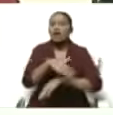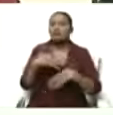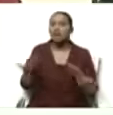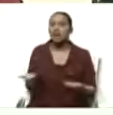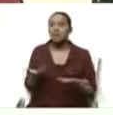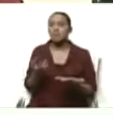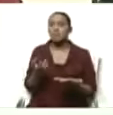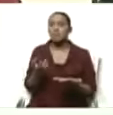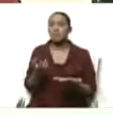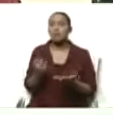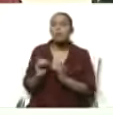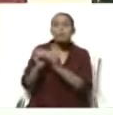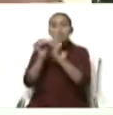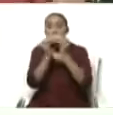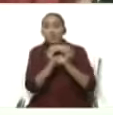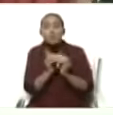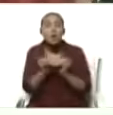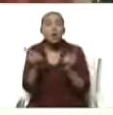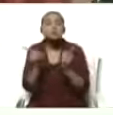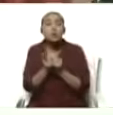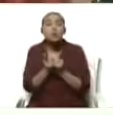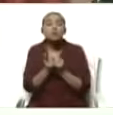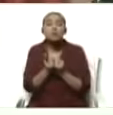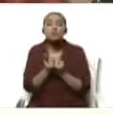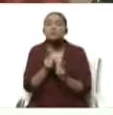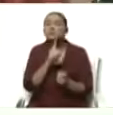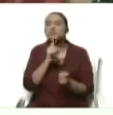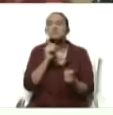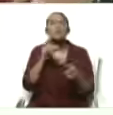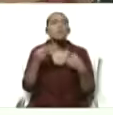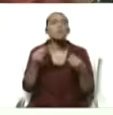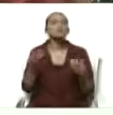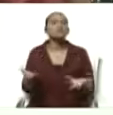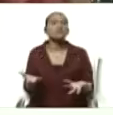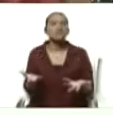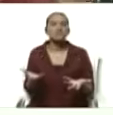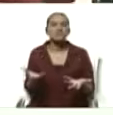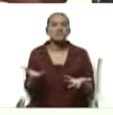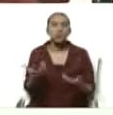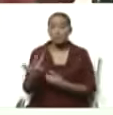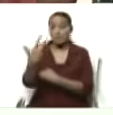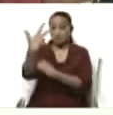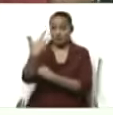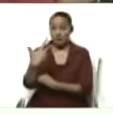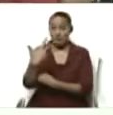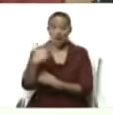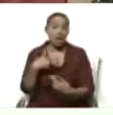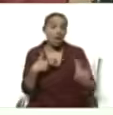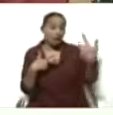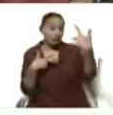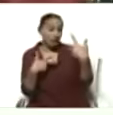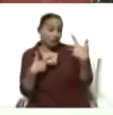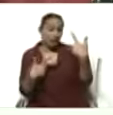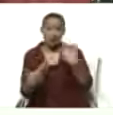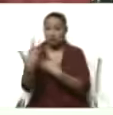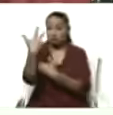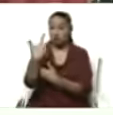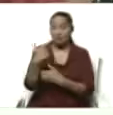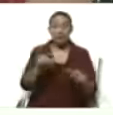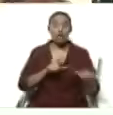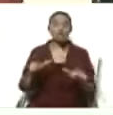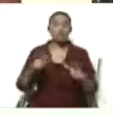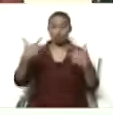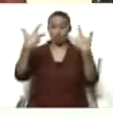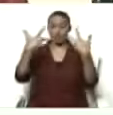showcito montan su showcito Cómo se llama su su cámara una cámara por aquí la otra por allá y ya listo ya